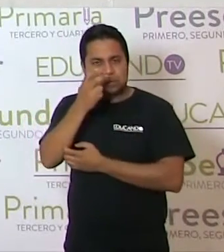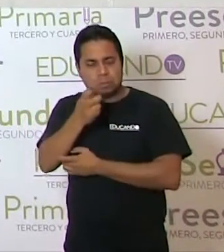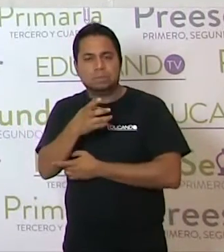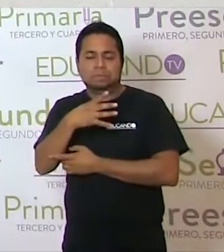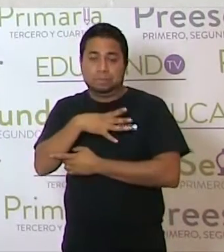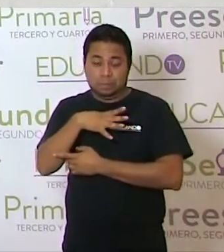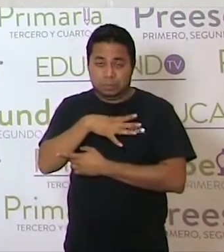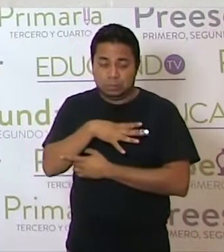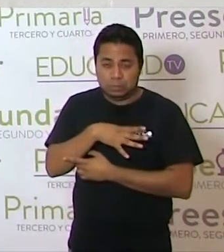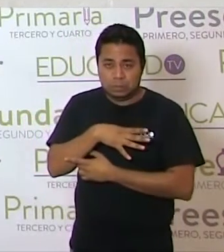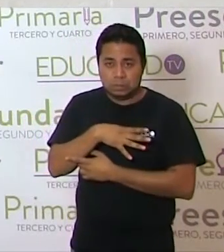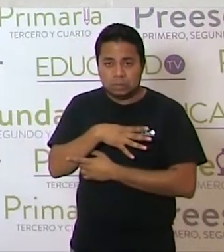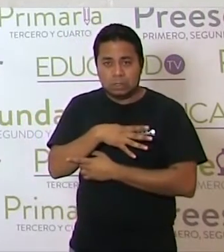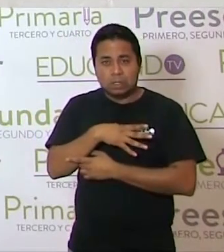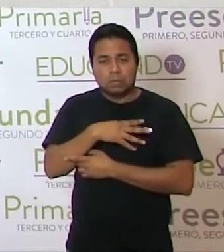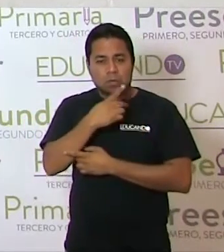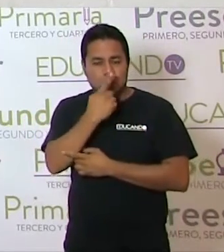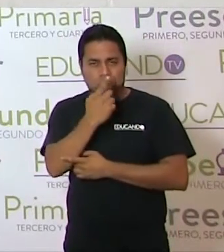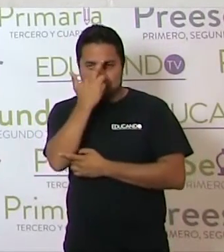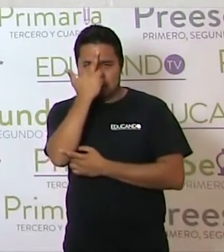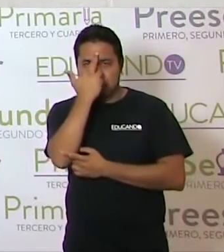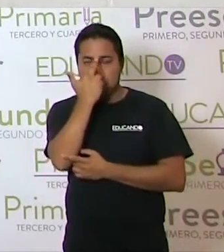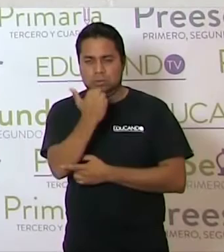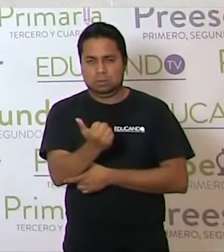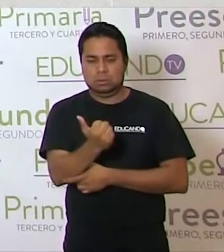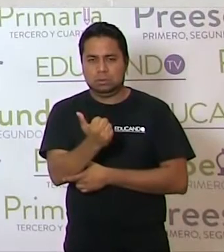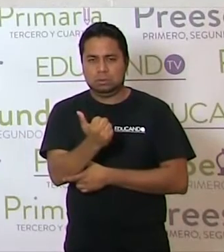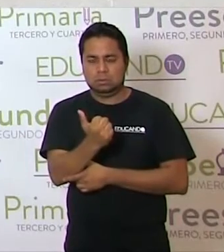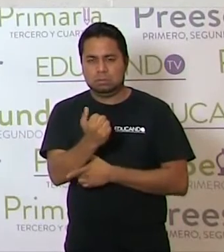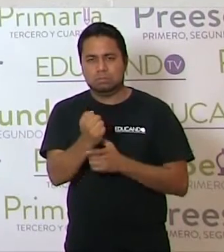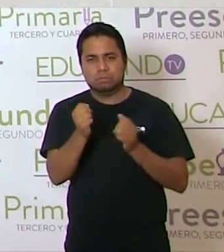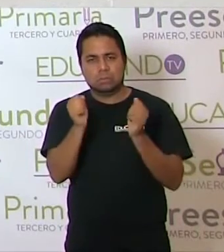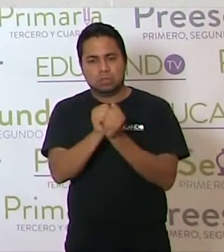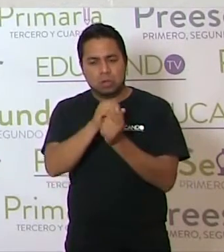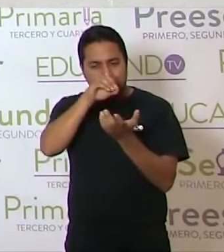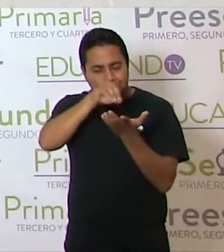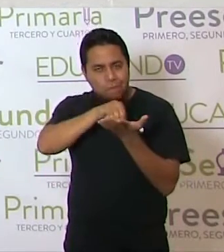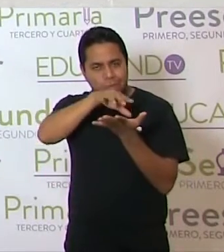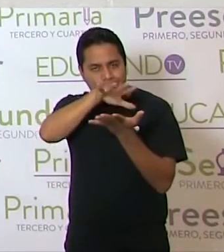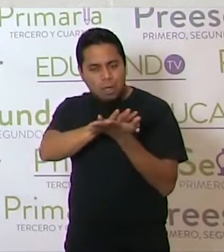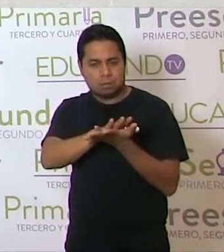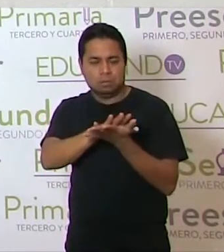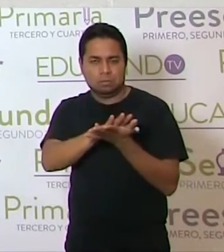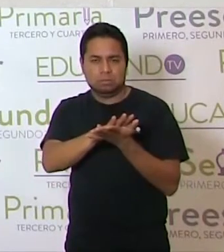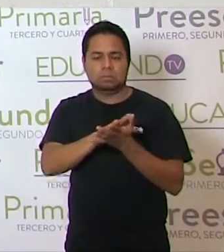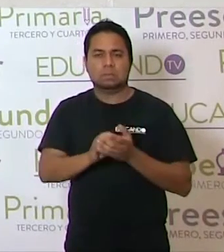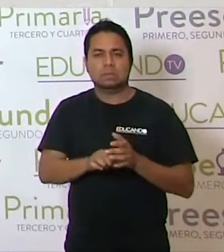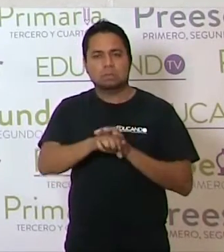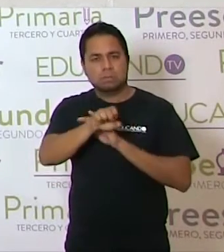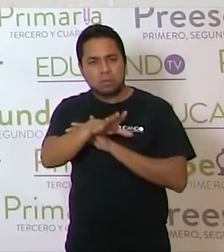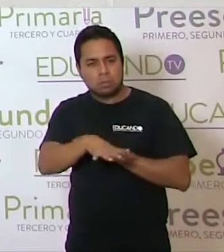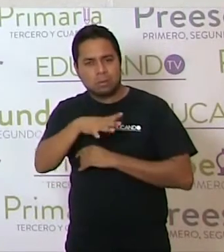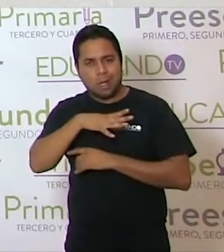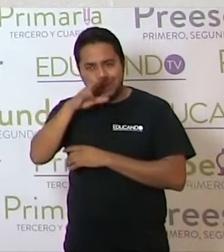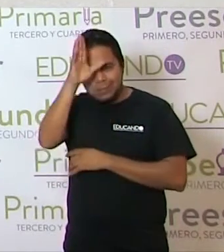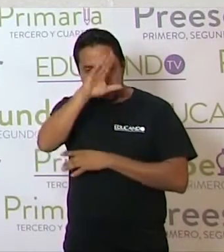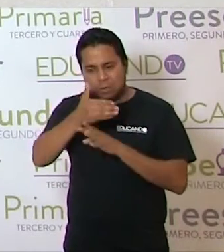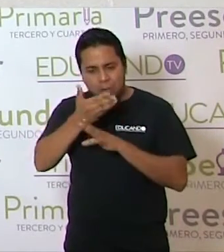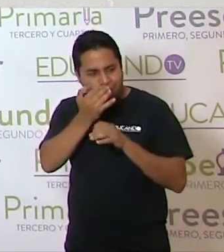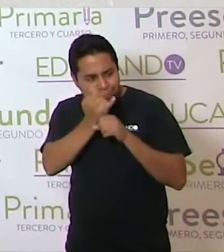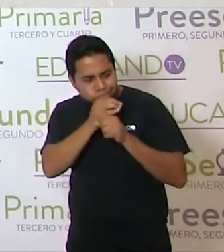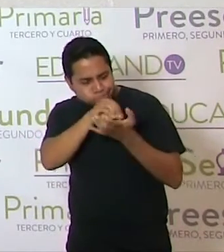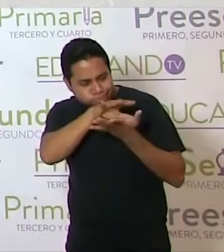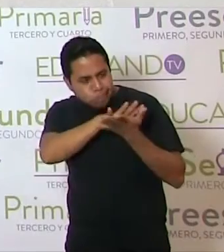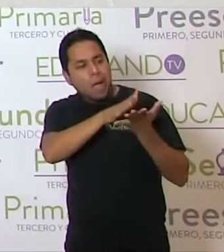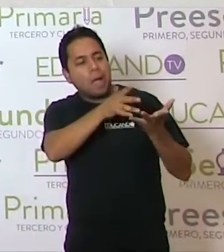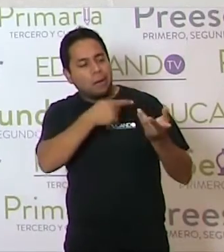ya sería un argumento basado en datos en este caso sería en datos científicos bueno